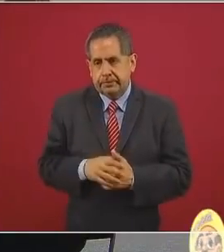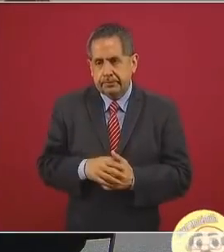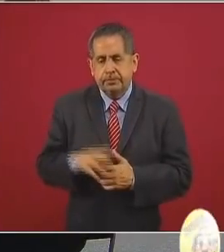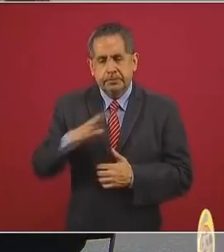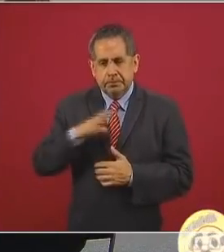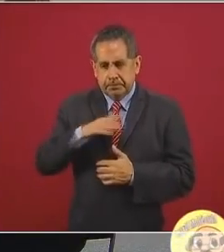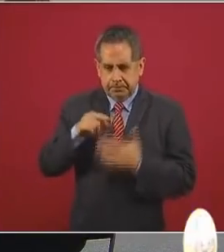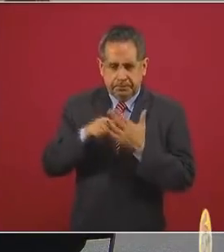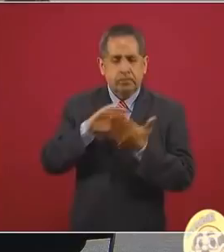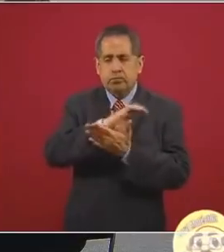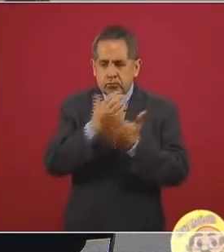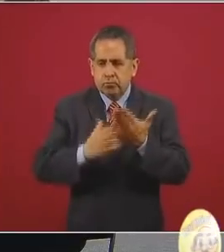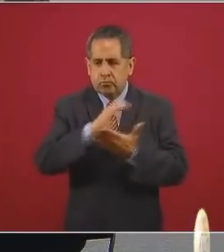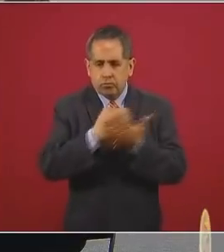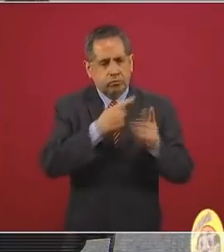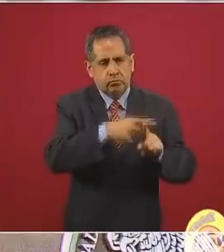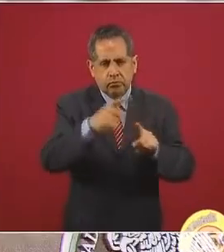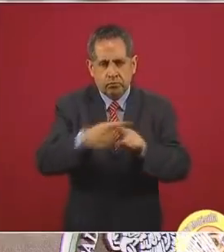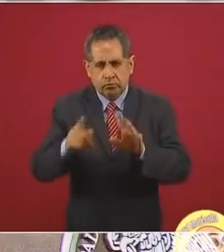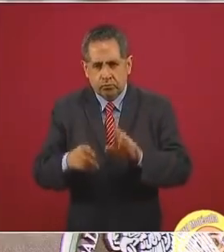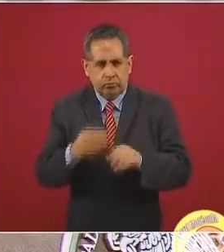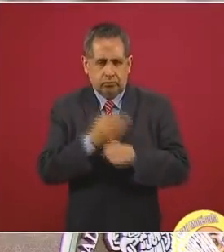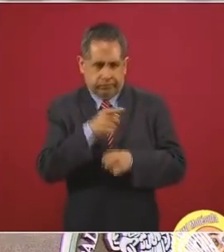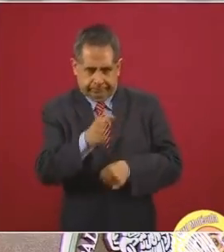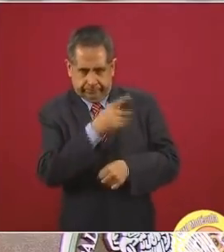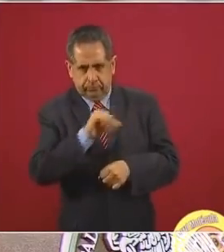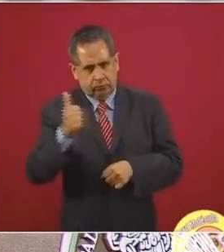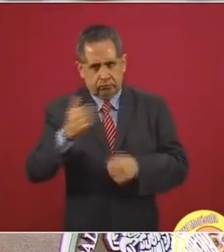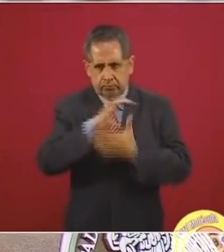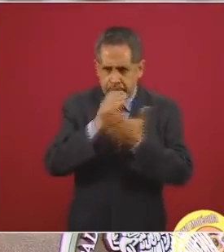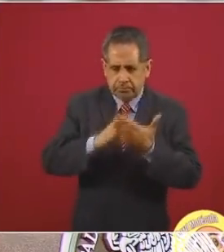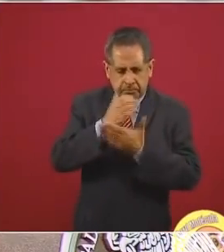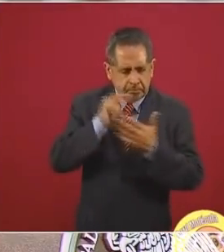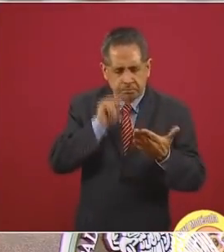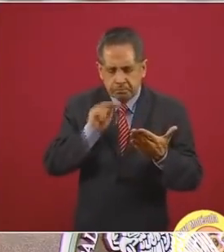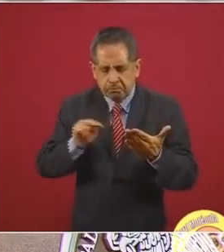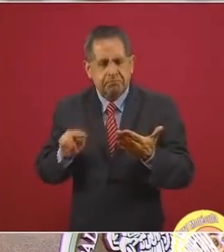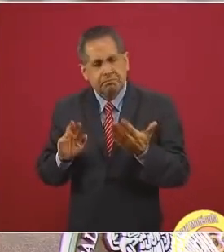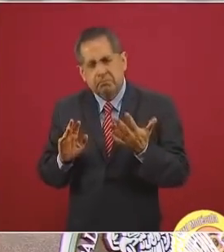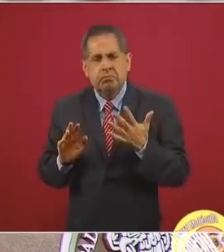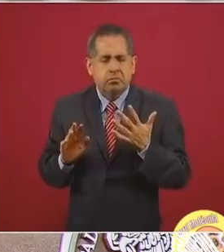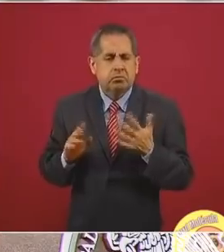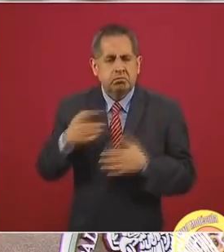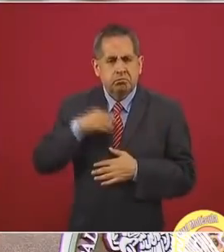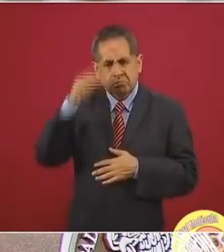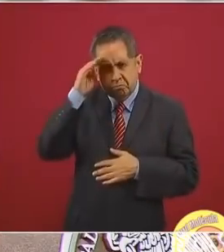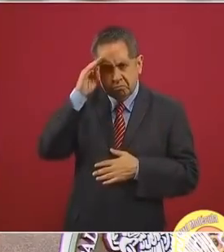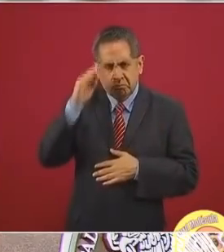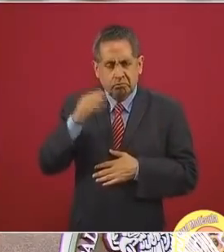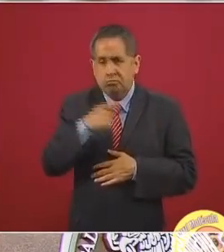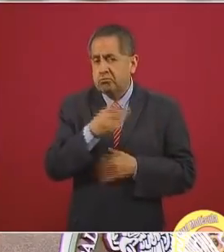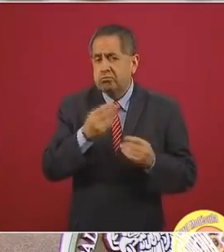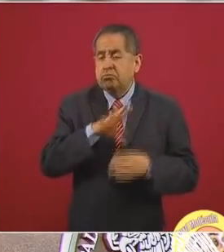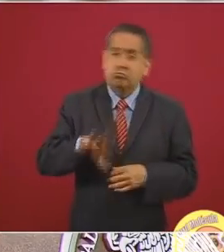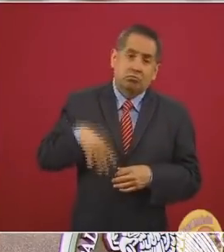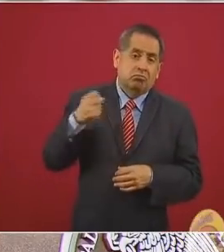hay una revisión de contratos que no tienen que ver con estos, sino en donde se considera que hubieron